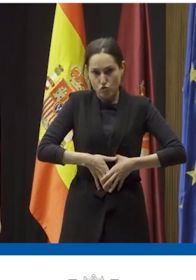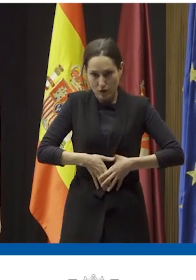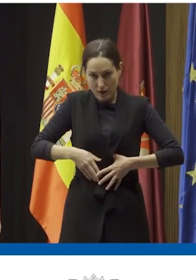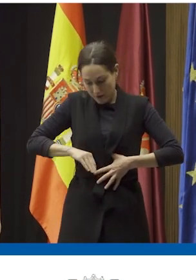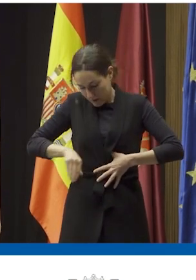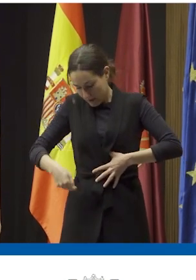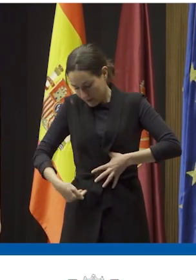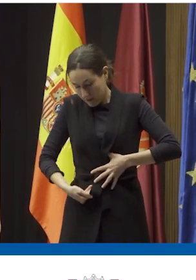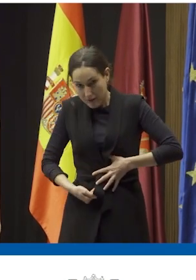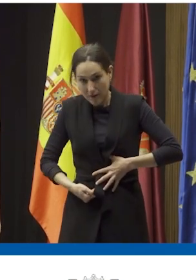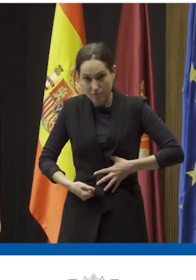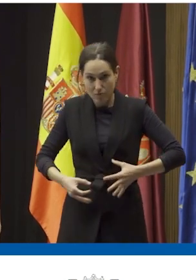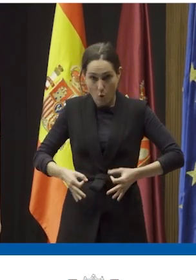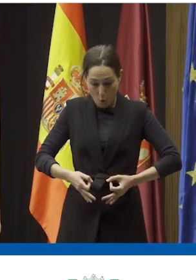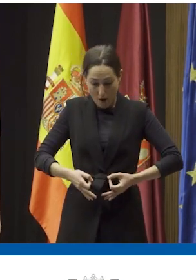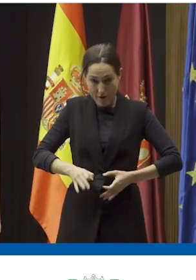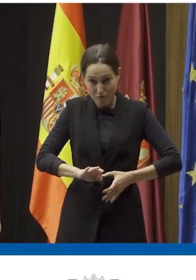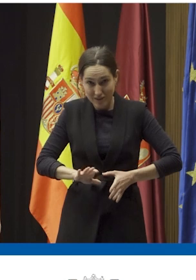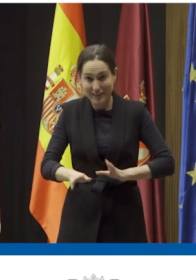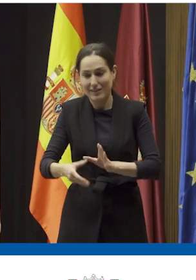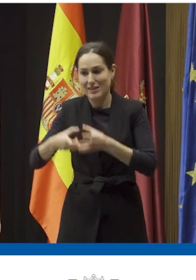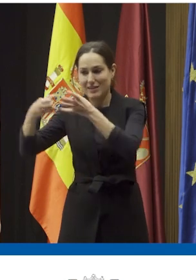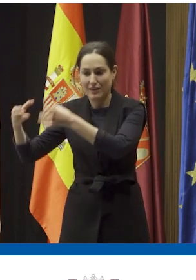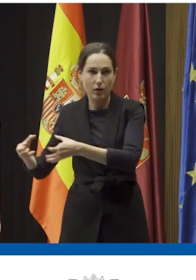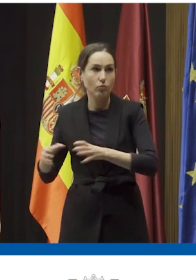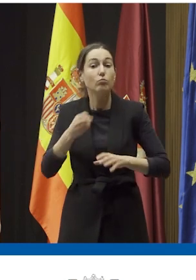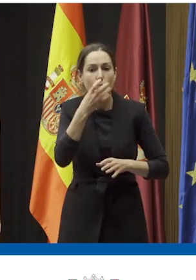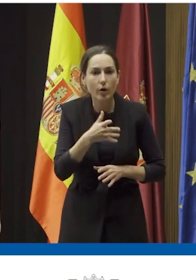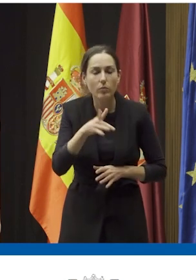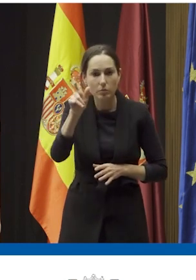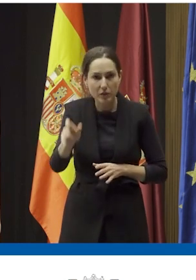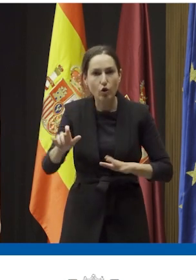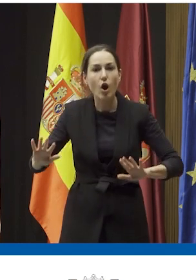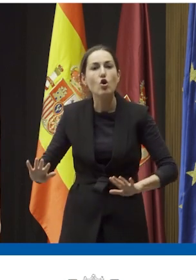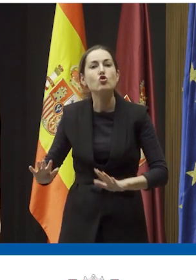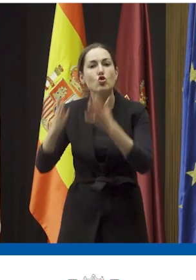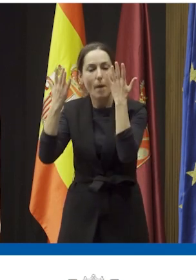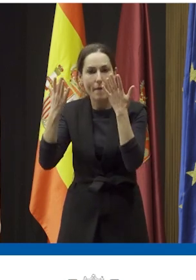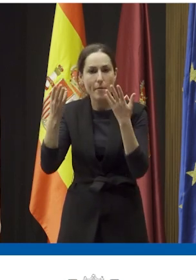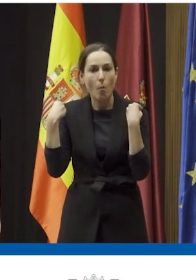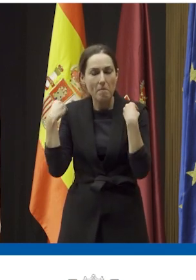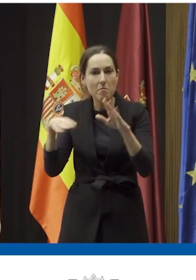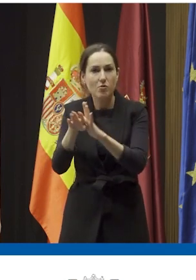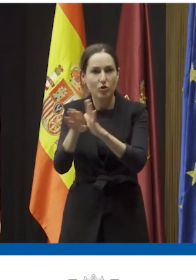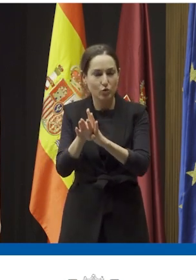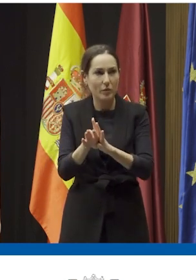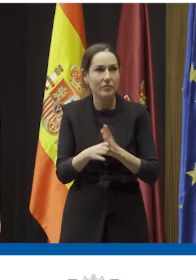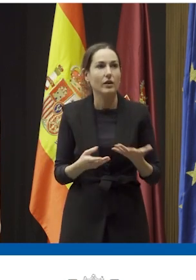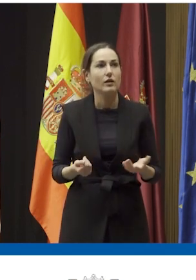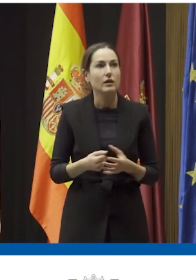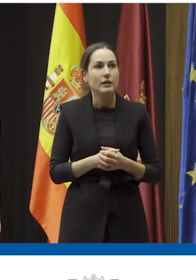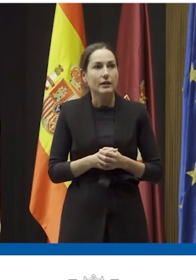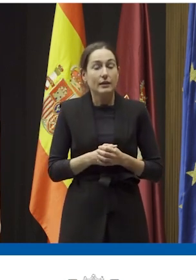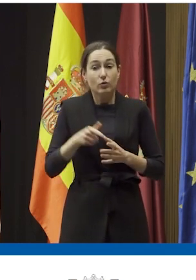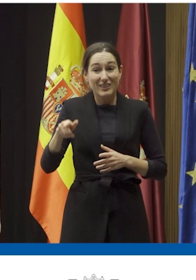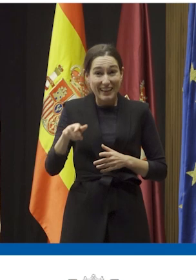aquel, poder ligarlo y extraerlo. Bueno, pues la paciente sobrevivió. Y en un mes estaba en su casa. Esto fue encantador. Esto fue